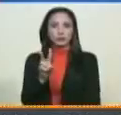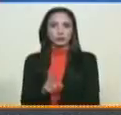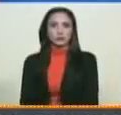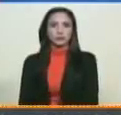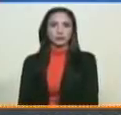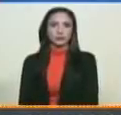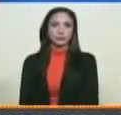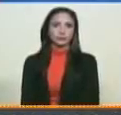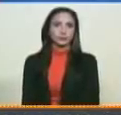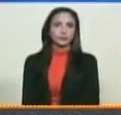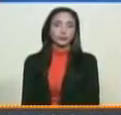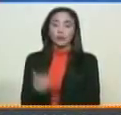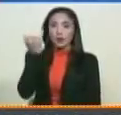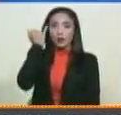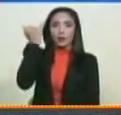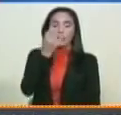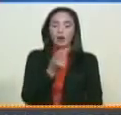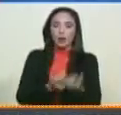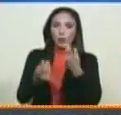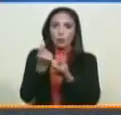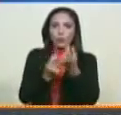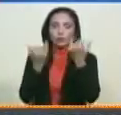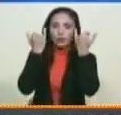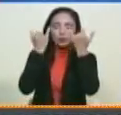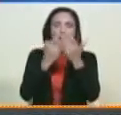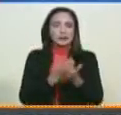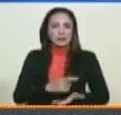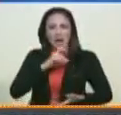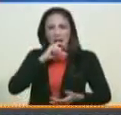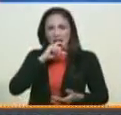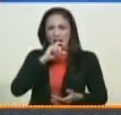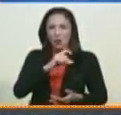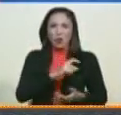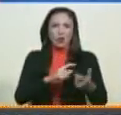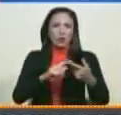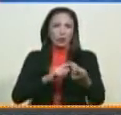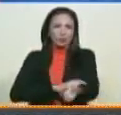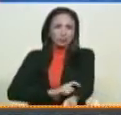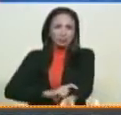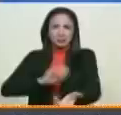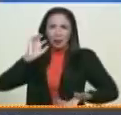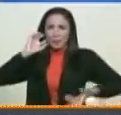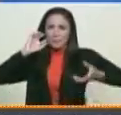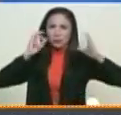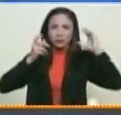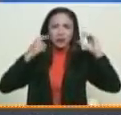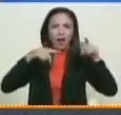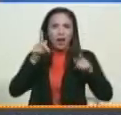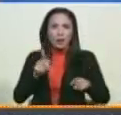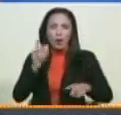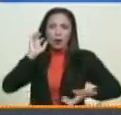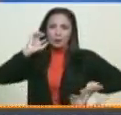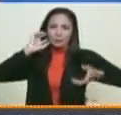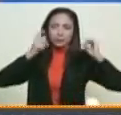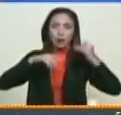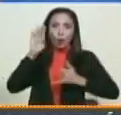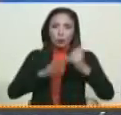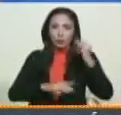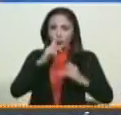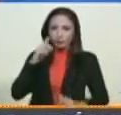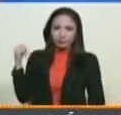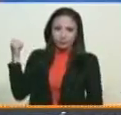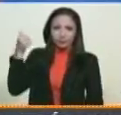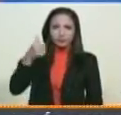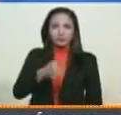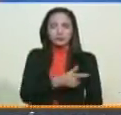este programa económico que ha desatado la ira, la furia de quienes durante los últimos años